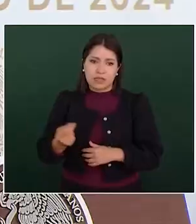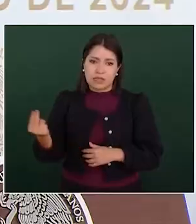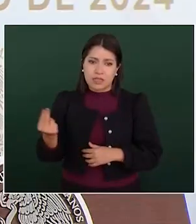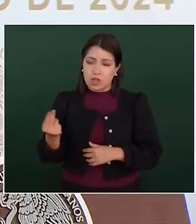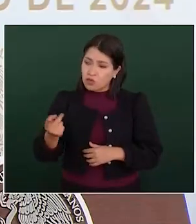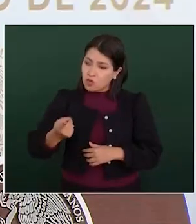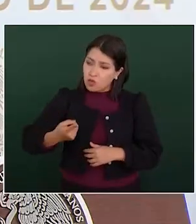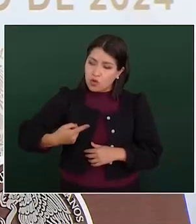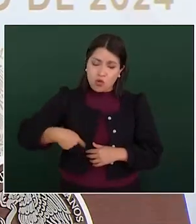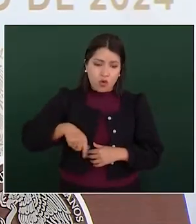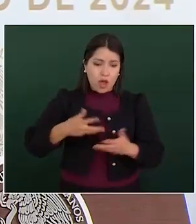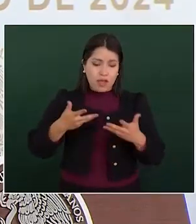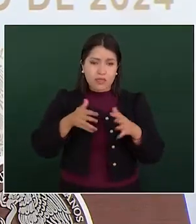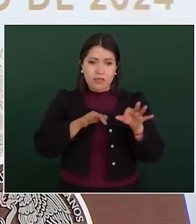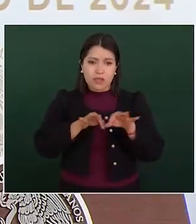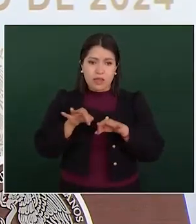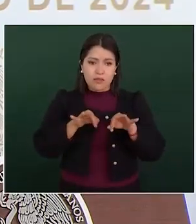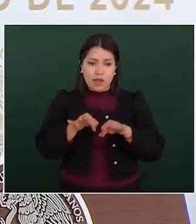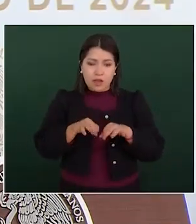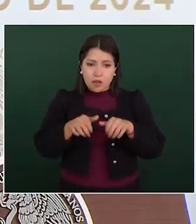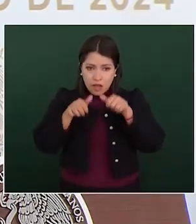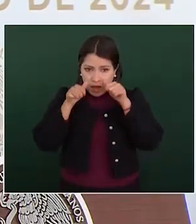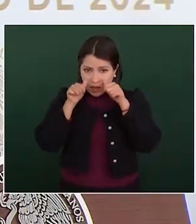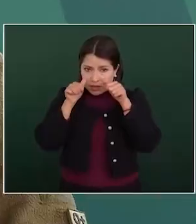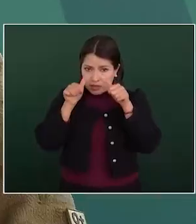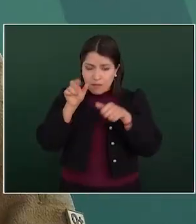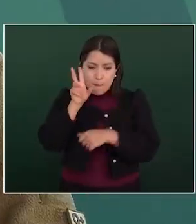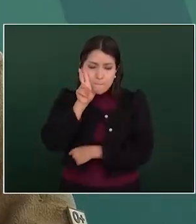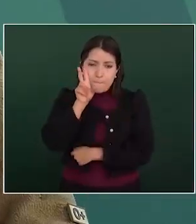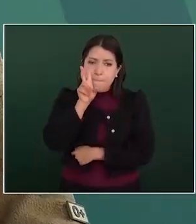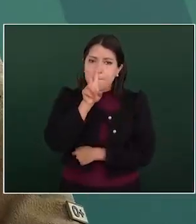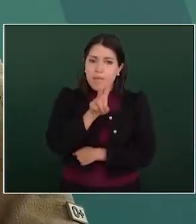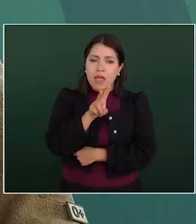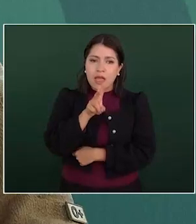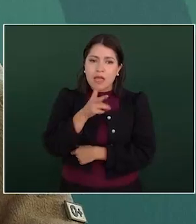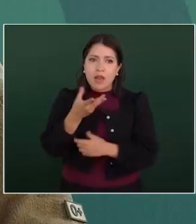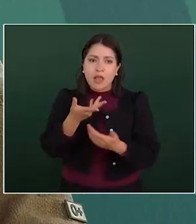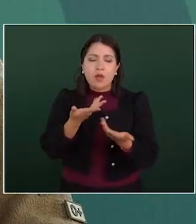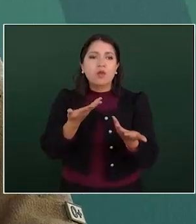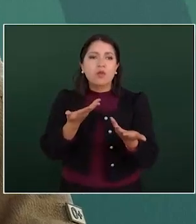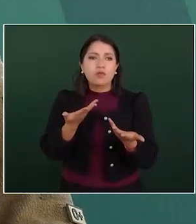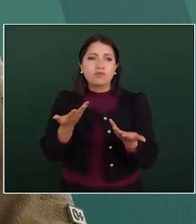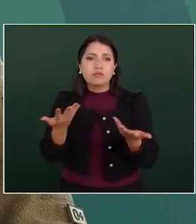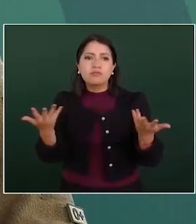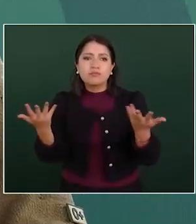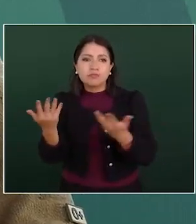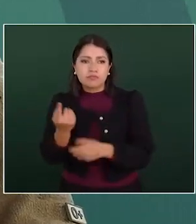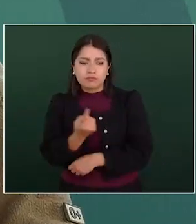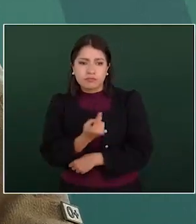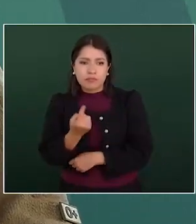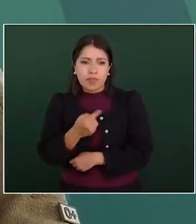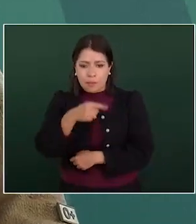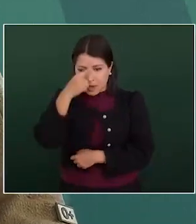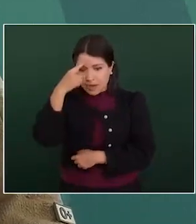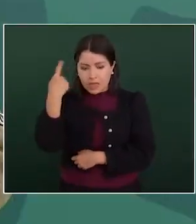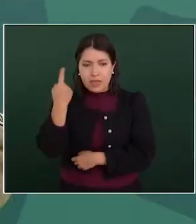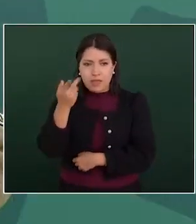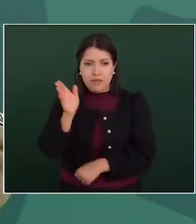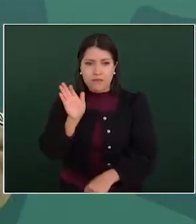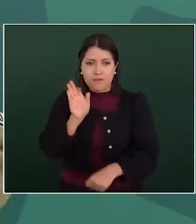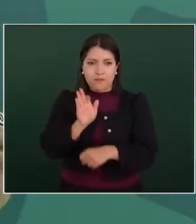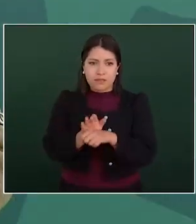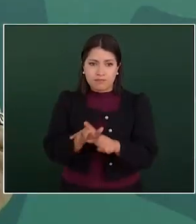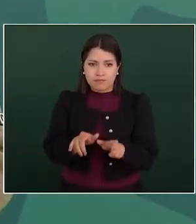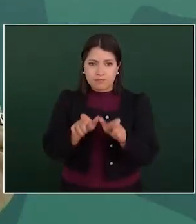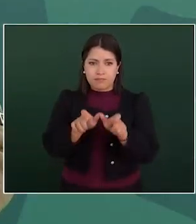ha estado viendo cuáles serían las acciones que nos llevarían a proteger más a